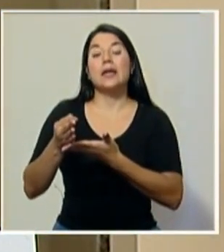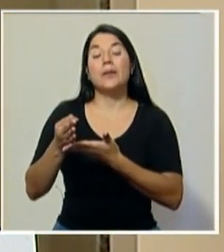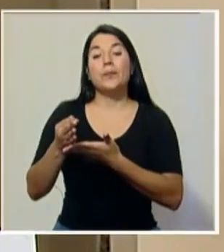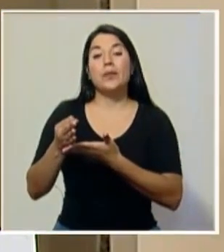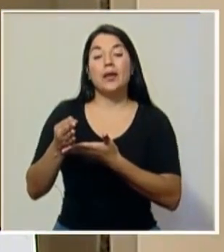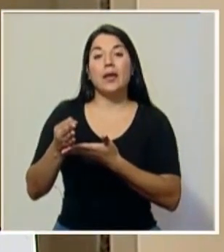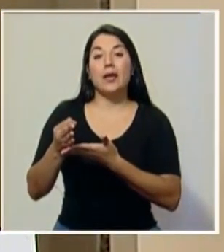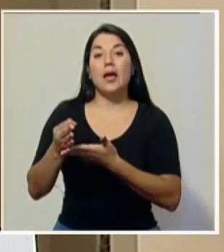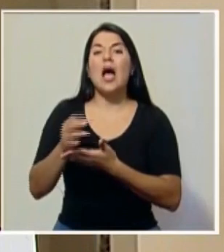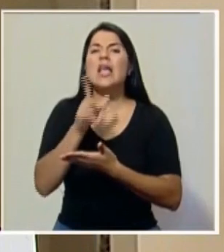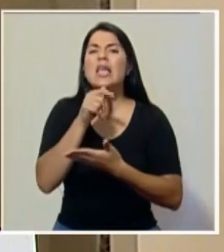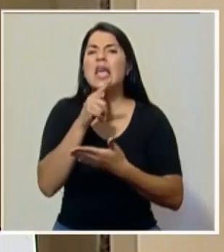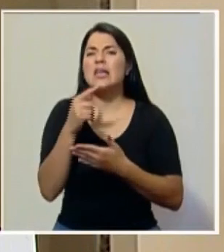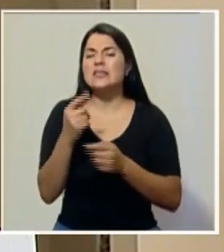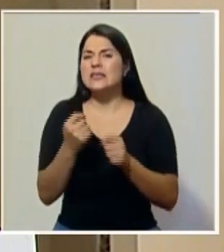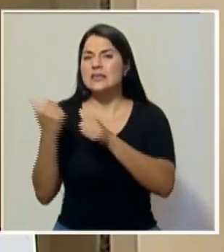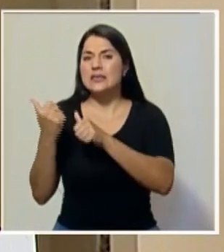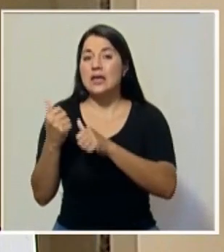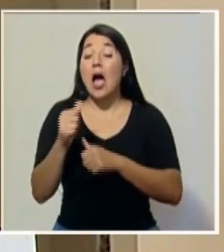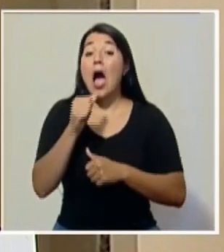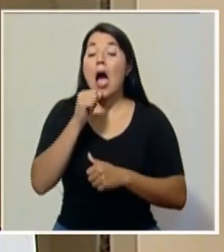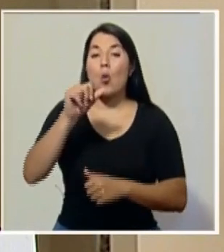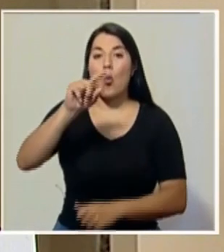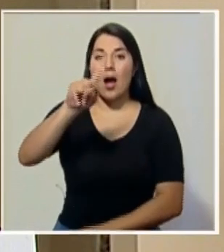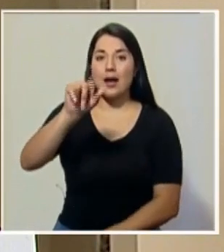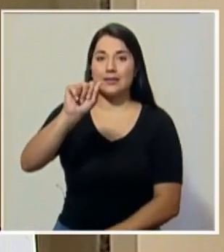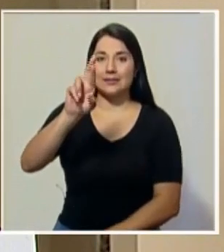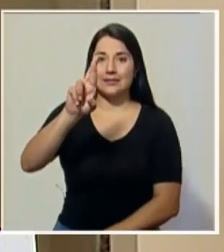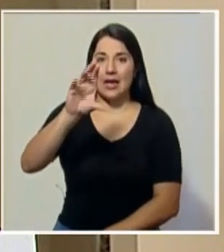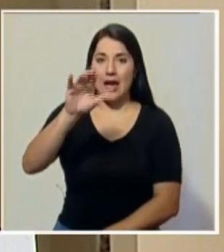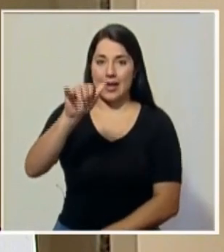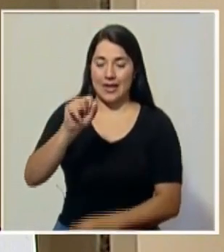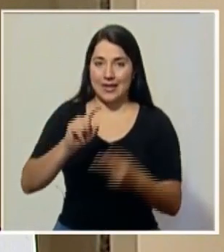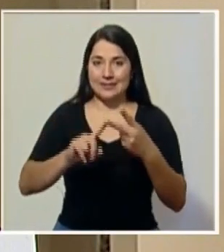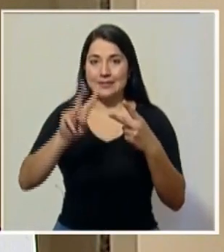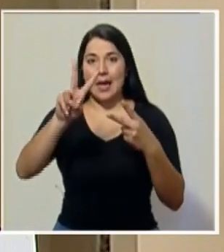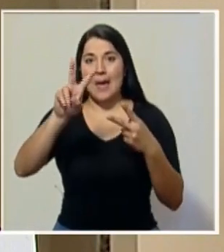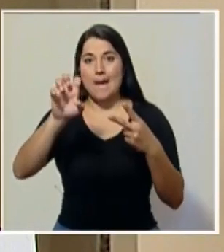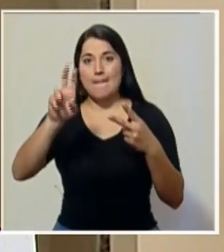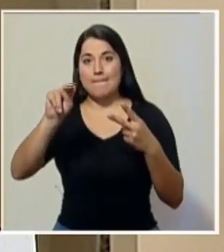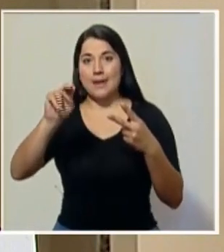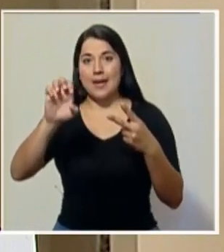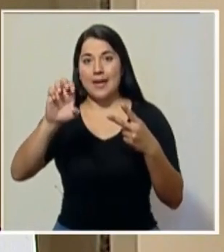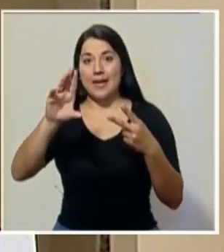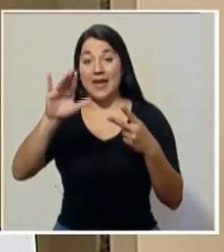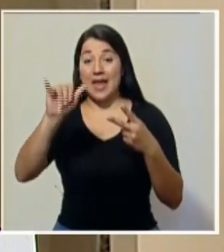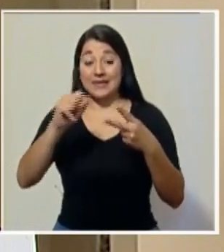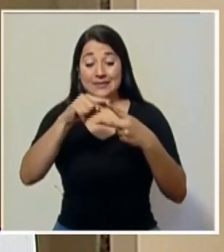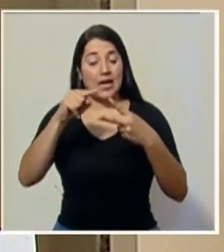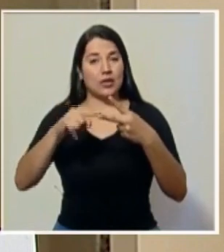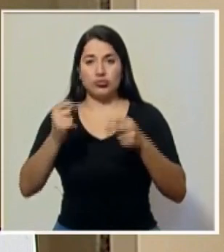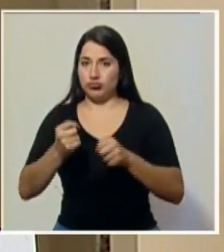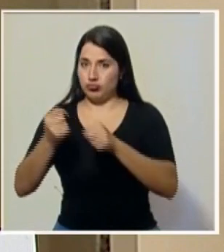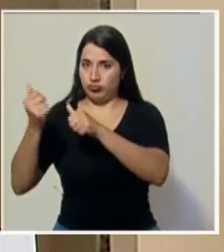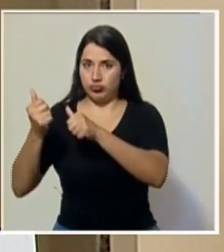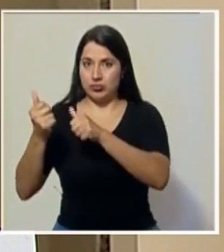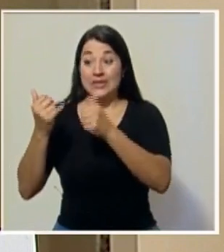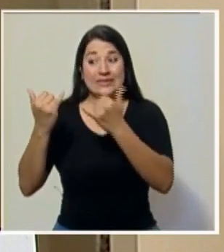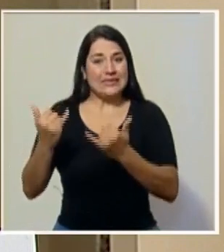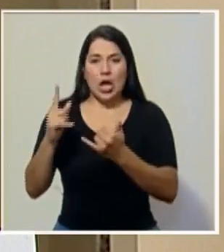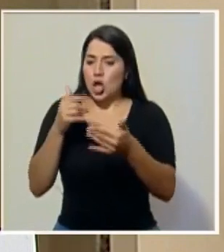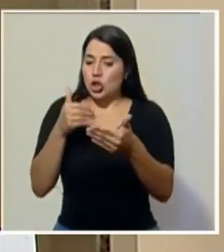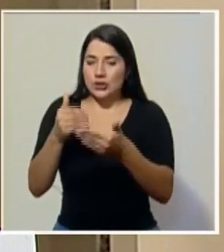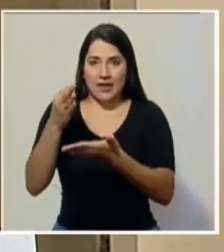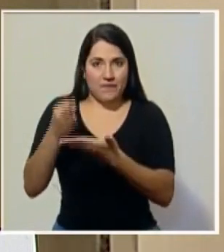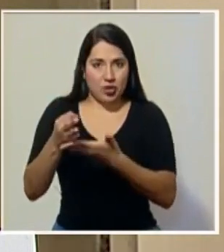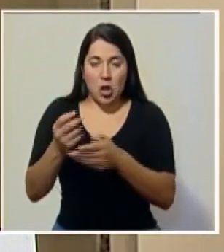zona fronteriza a los distritos de Aguasarcas y Venecia del Cantón de San Carlos, dado que no tienen esa condición